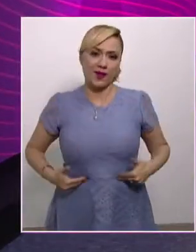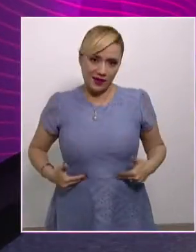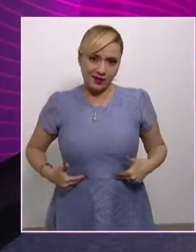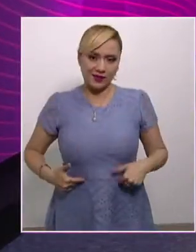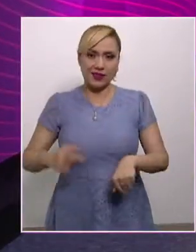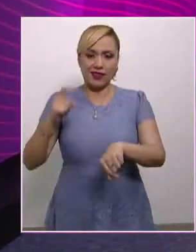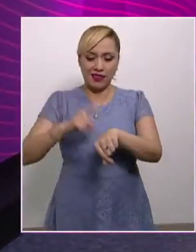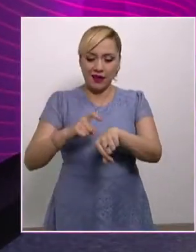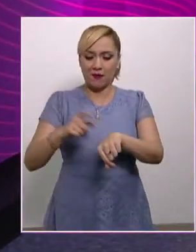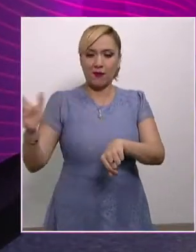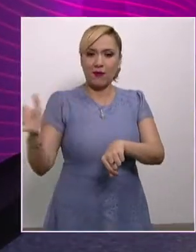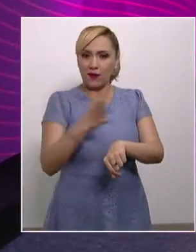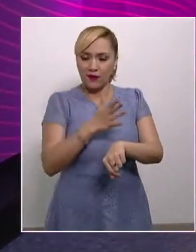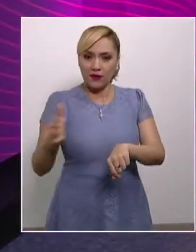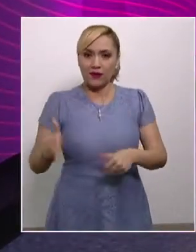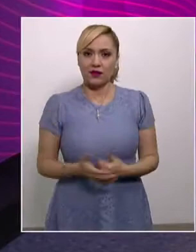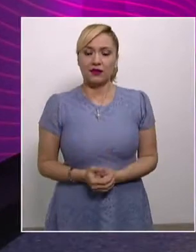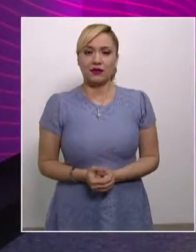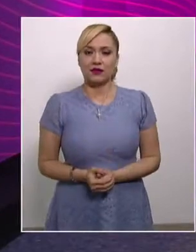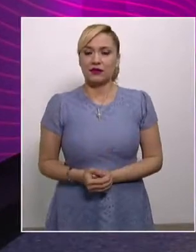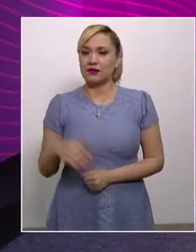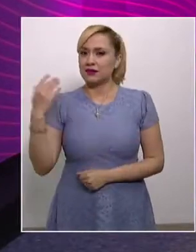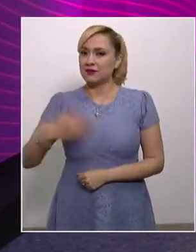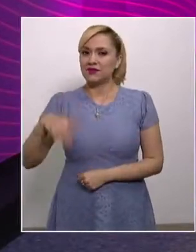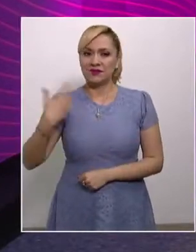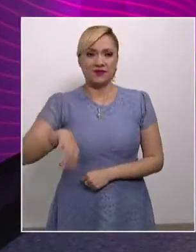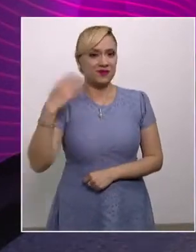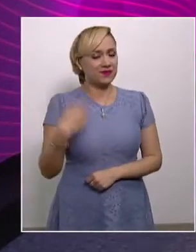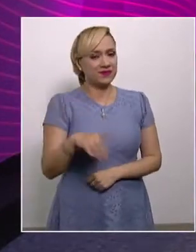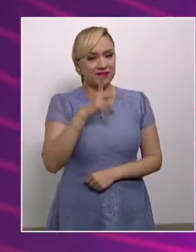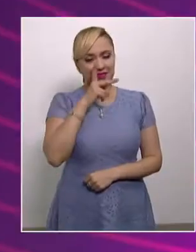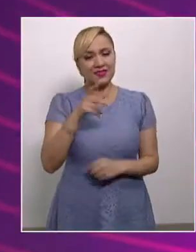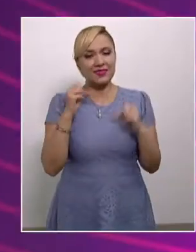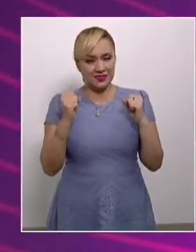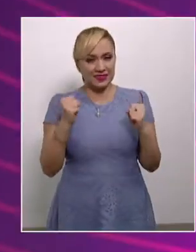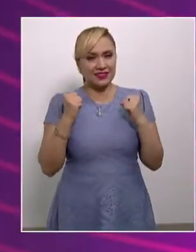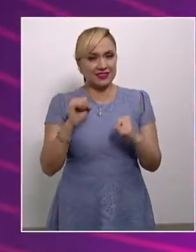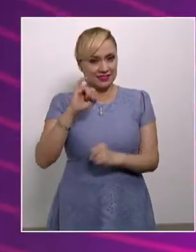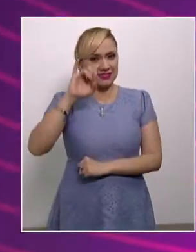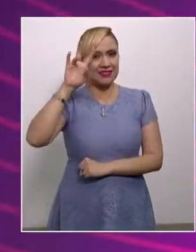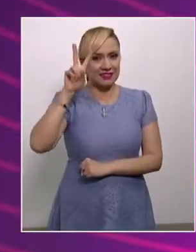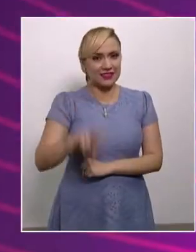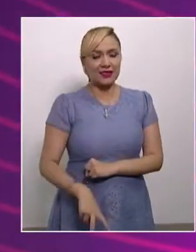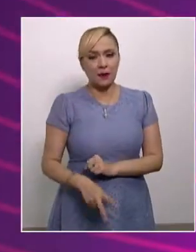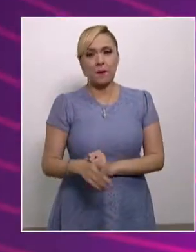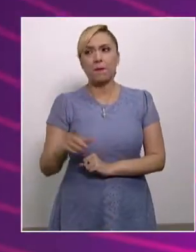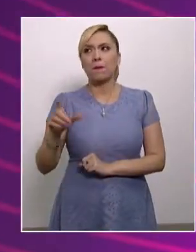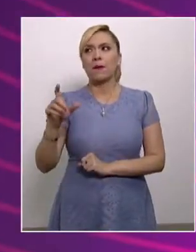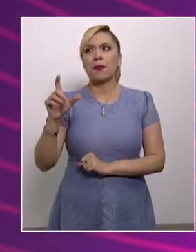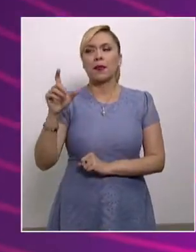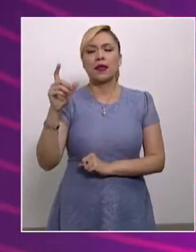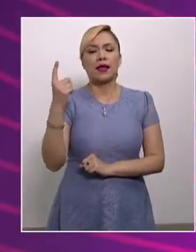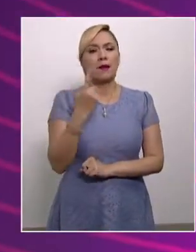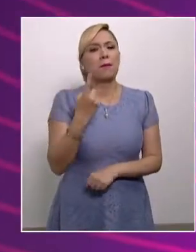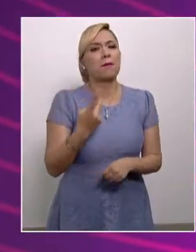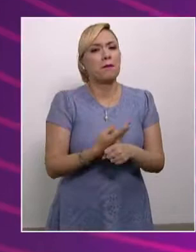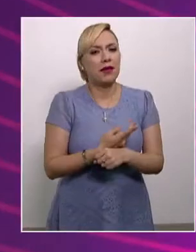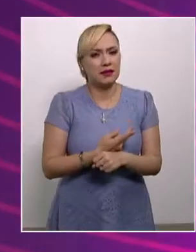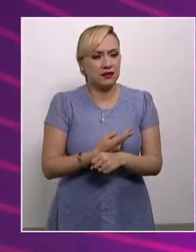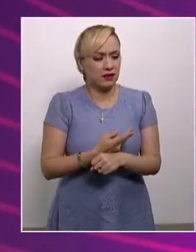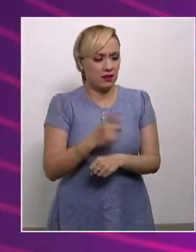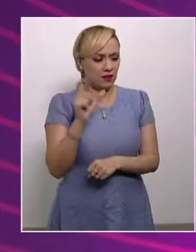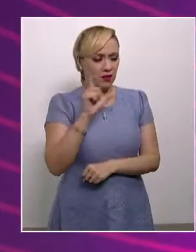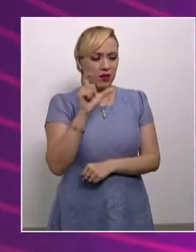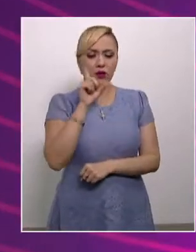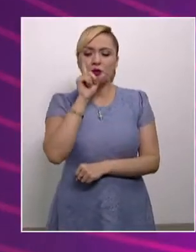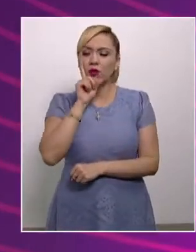espacios. Creo que lo has puesto muy bien en palabras. Quería preguntar, y sigo contigo, Diego, ¿qué pasa cuando además estas personas,